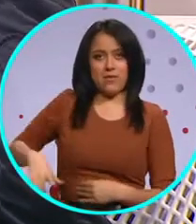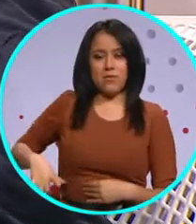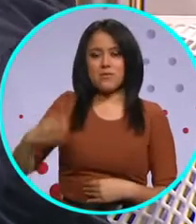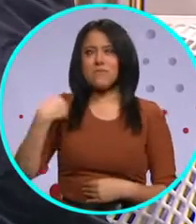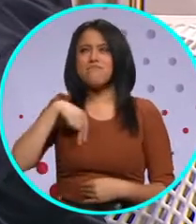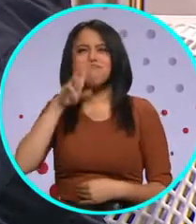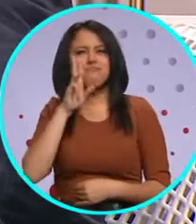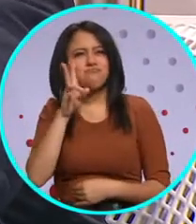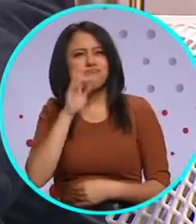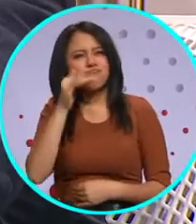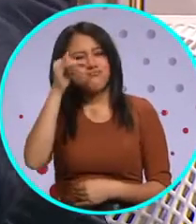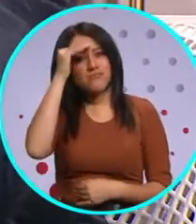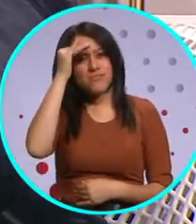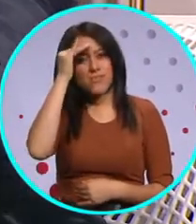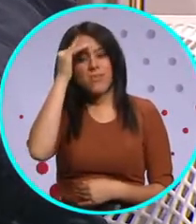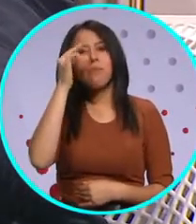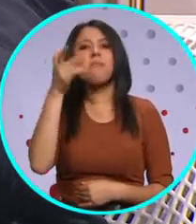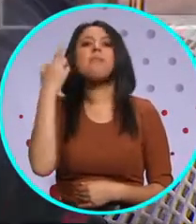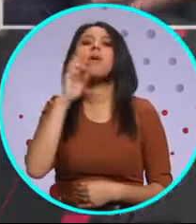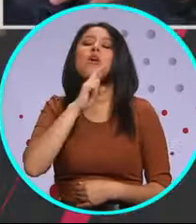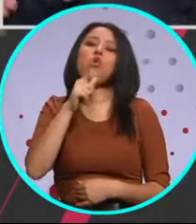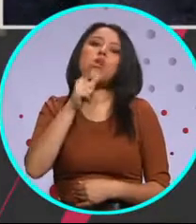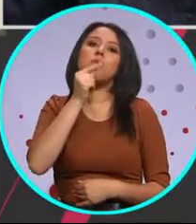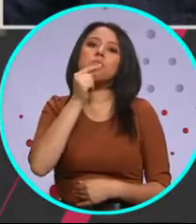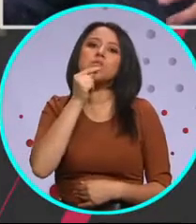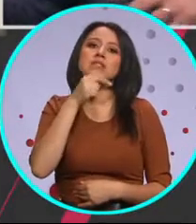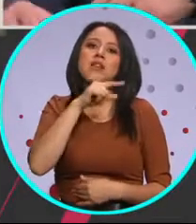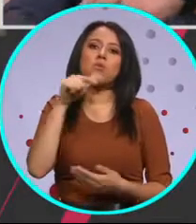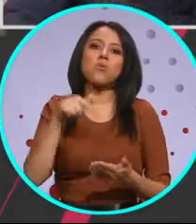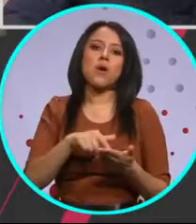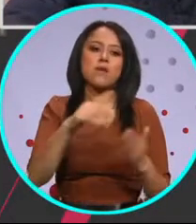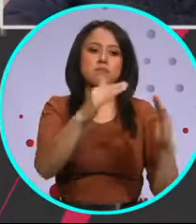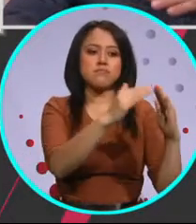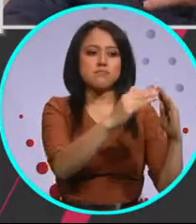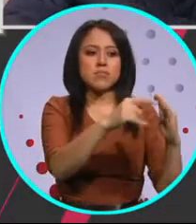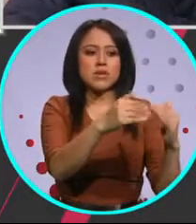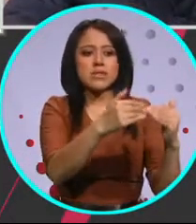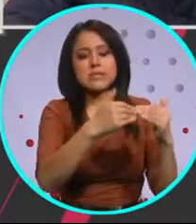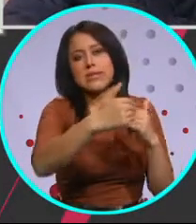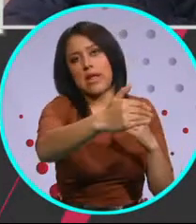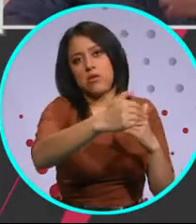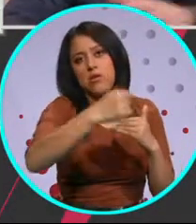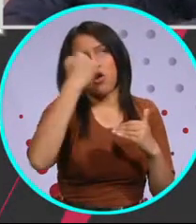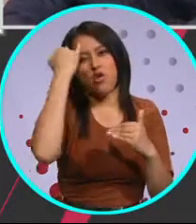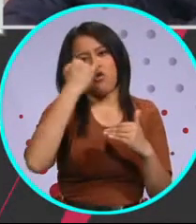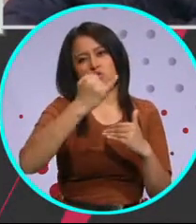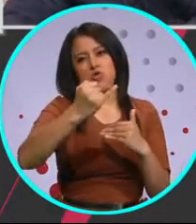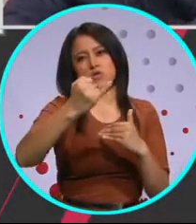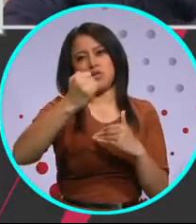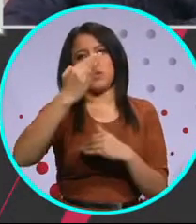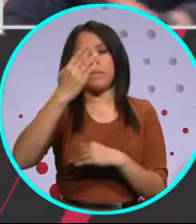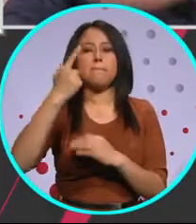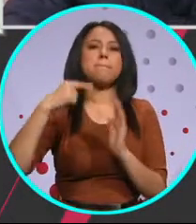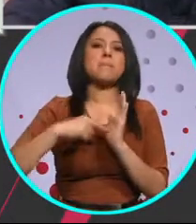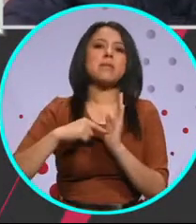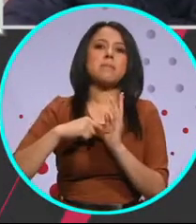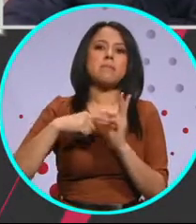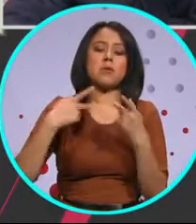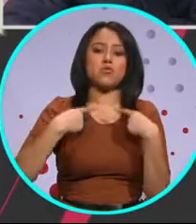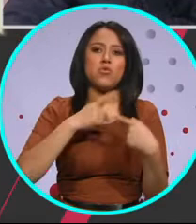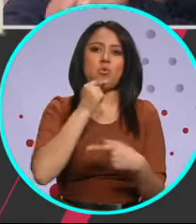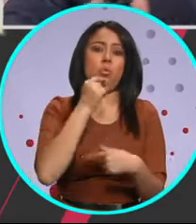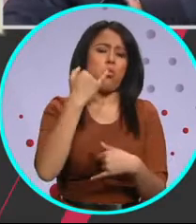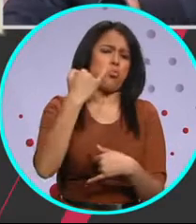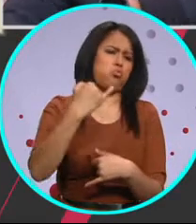generamos que la publicidad que antes estaba en los cuarteles en las periferias teníamos había más de tres mil cuatro mil elementos policíacos muy